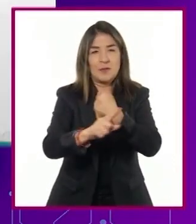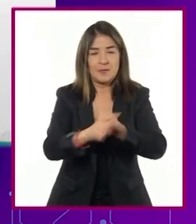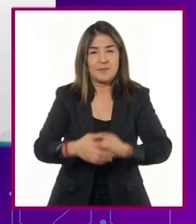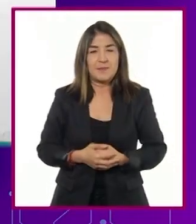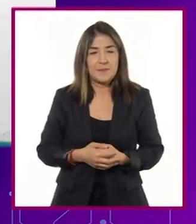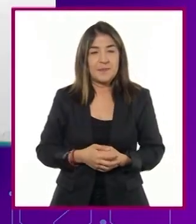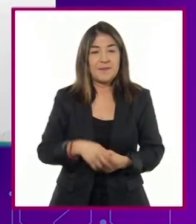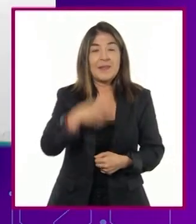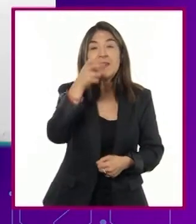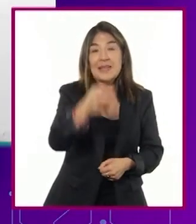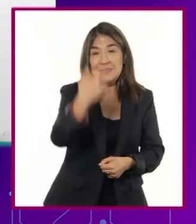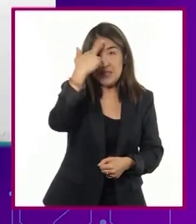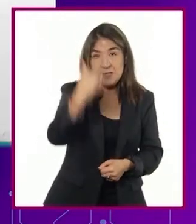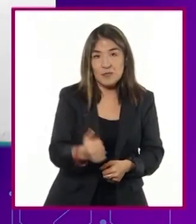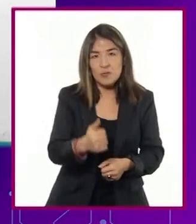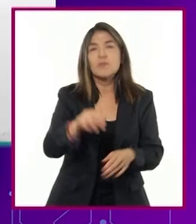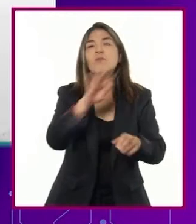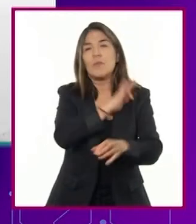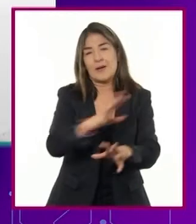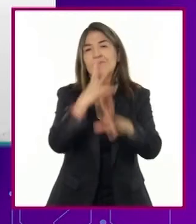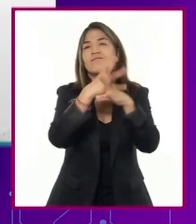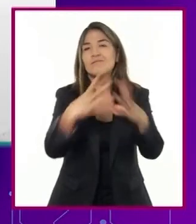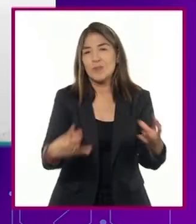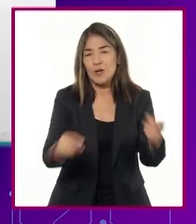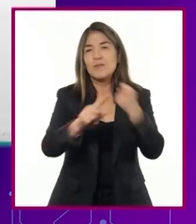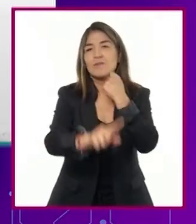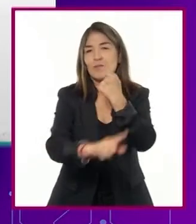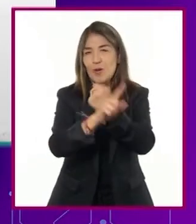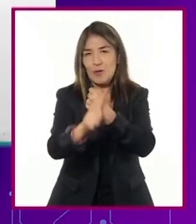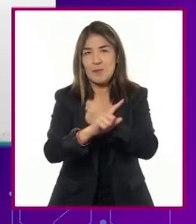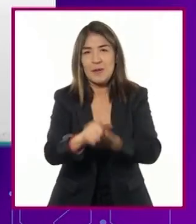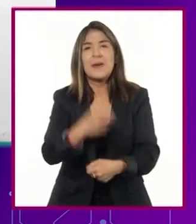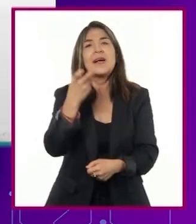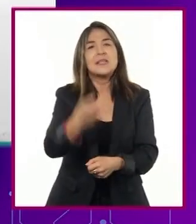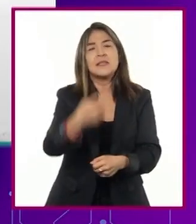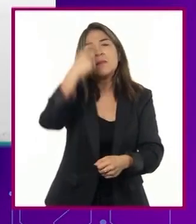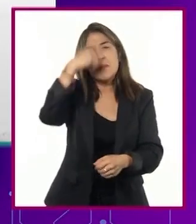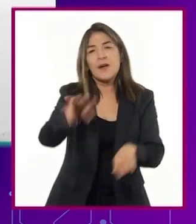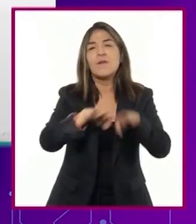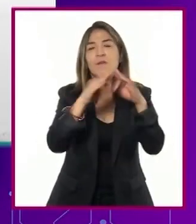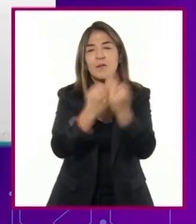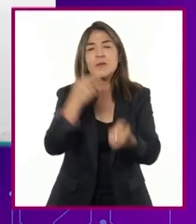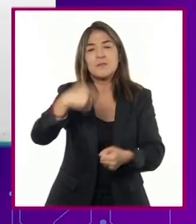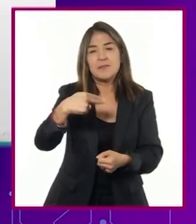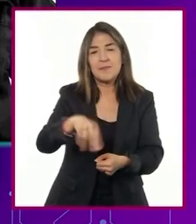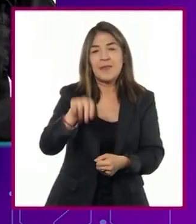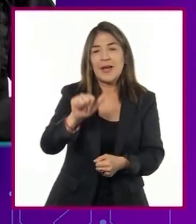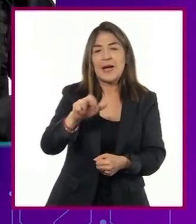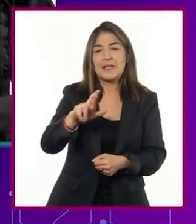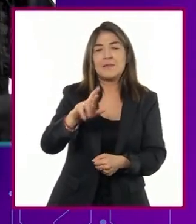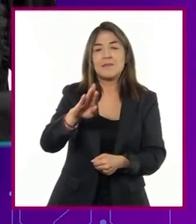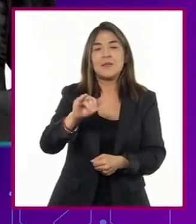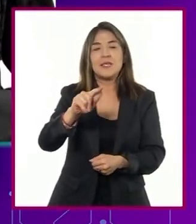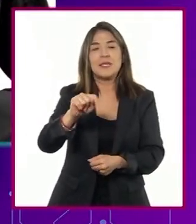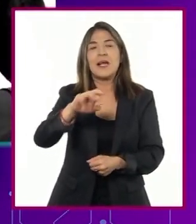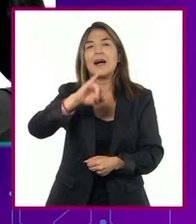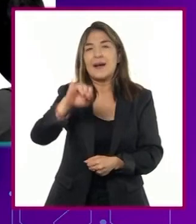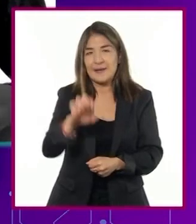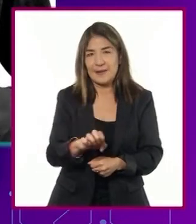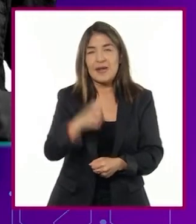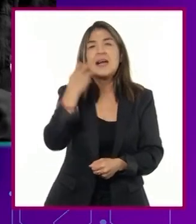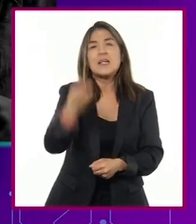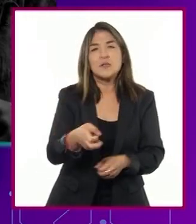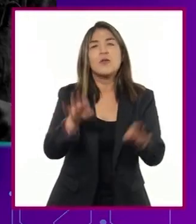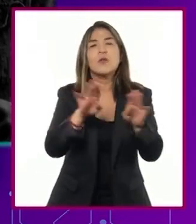esta manera se resuelven sus diferencias. Esta forma de solucionarlas se llama arbitraje, pero también